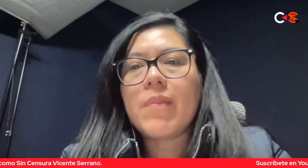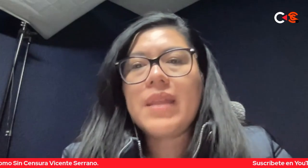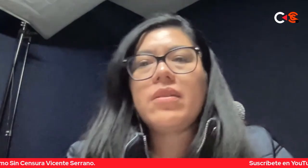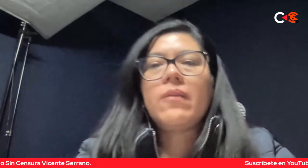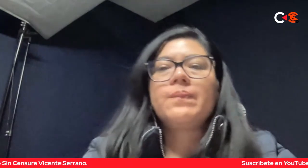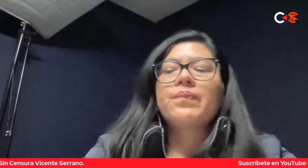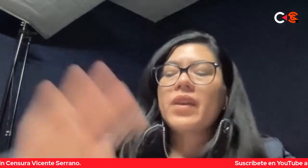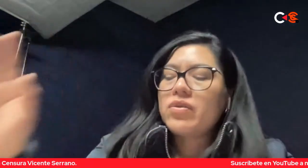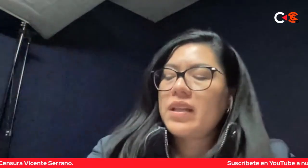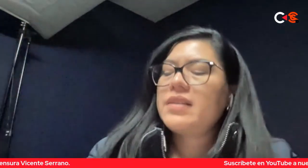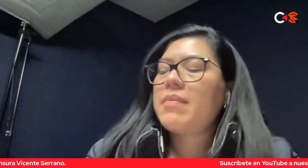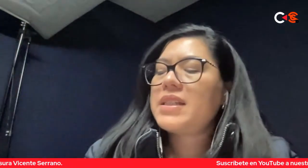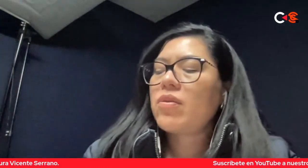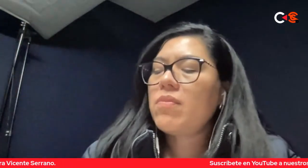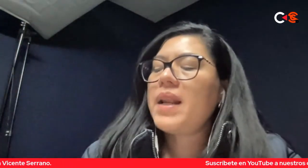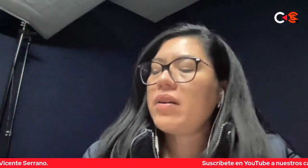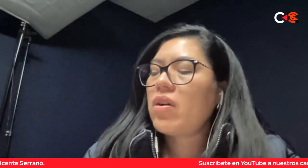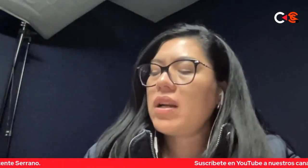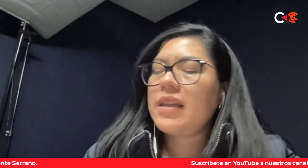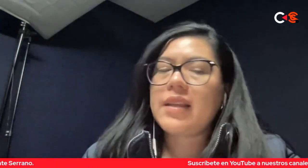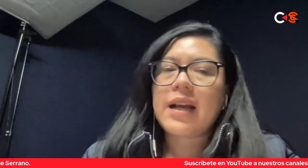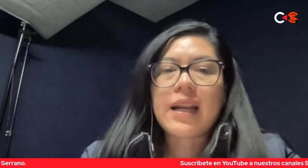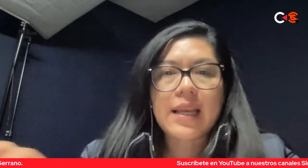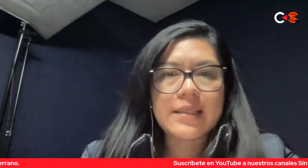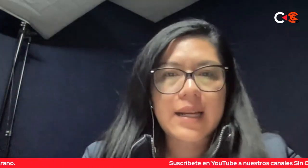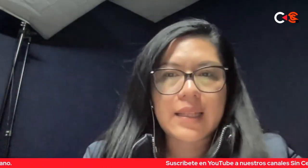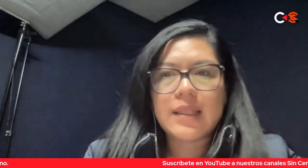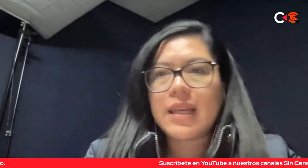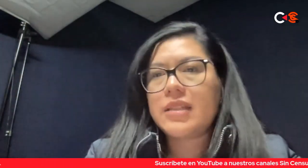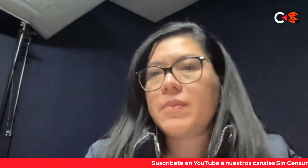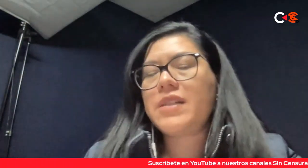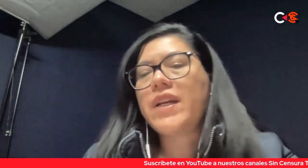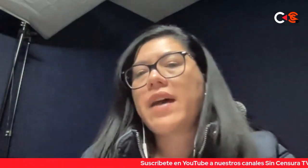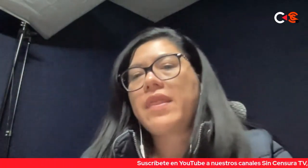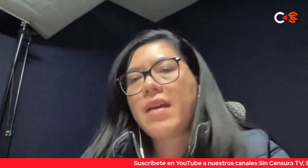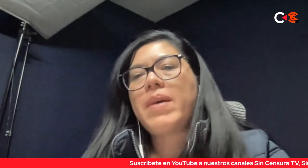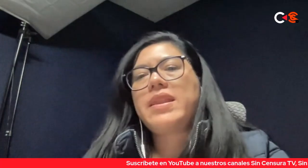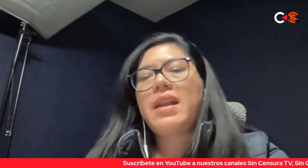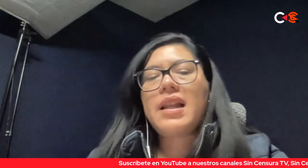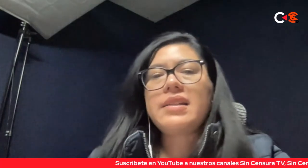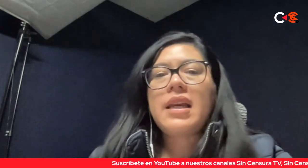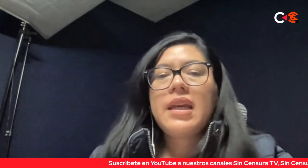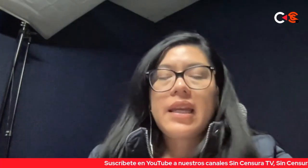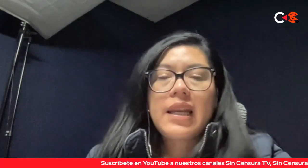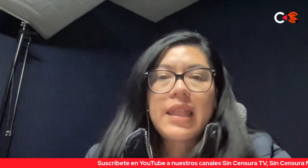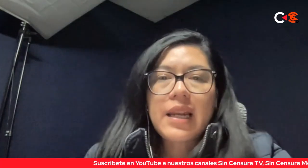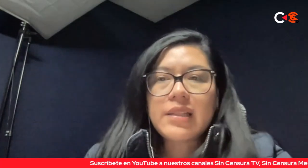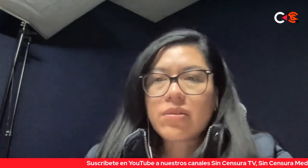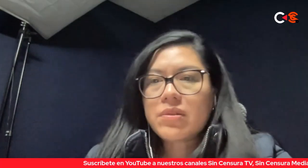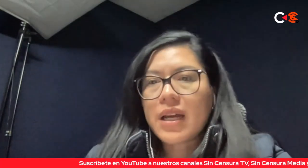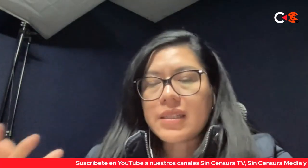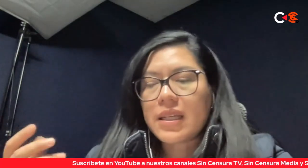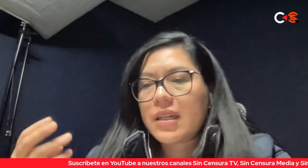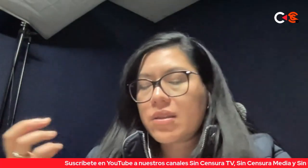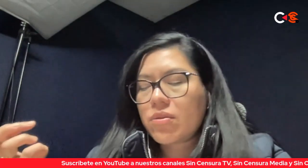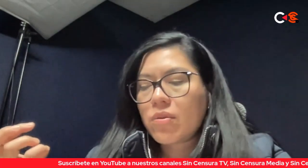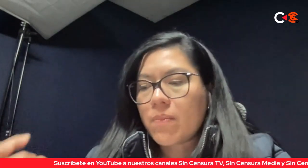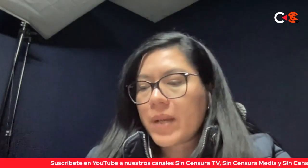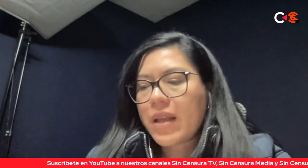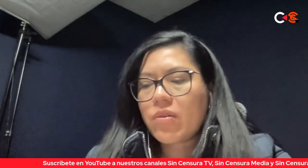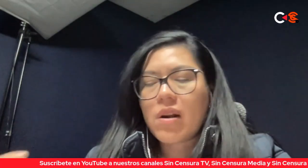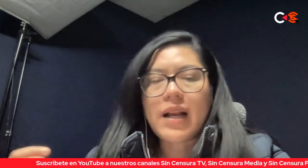manera despótica, como en el caso del propio Felipe Calderón, donde pues hubo cualquier